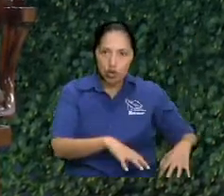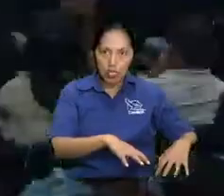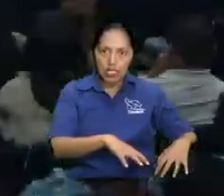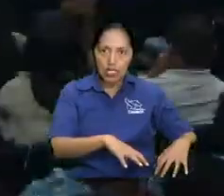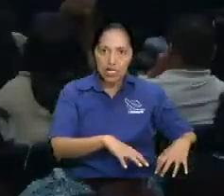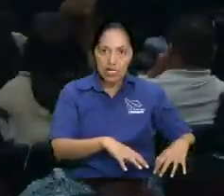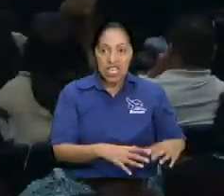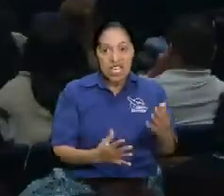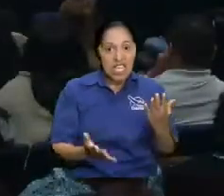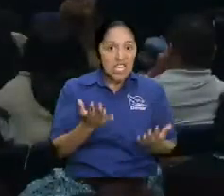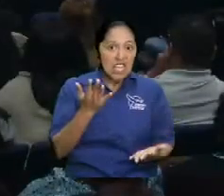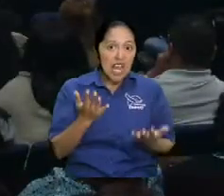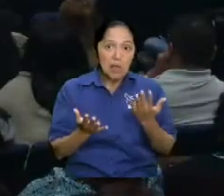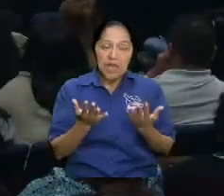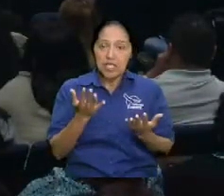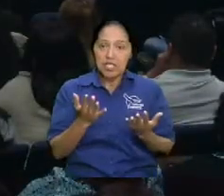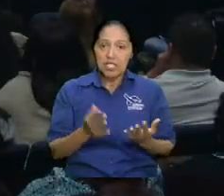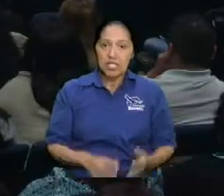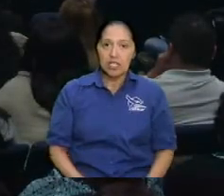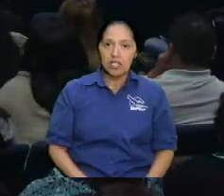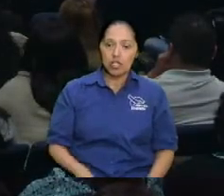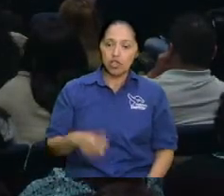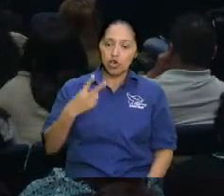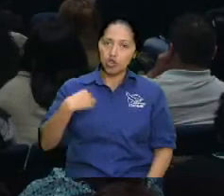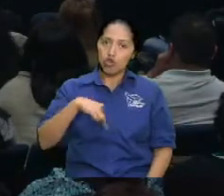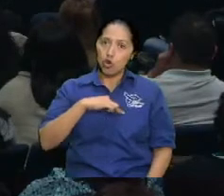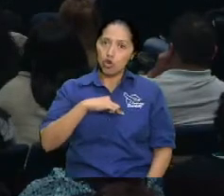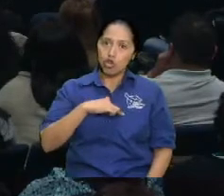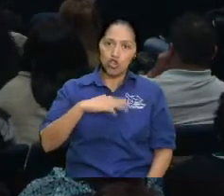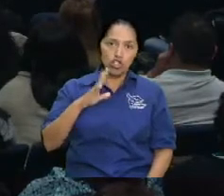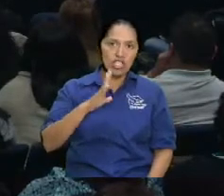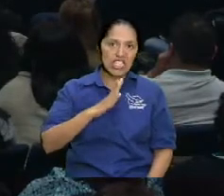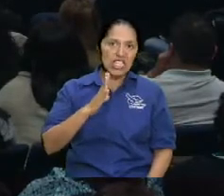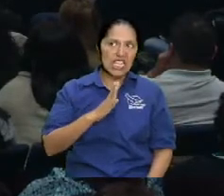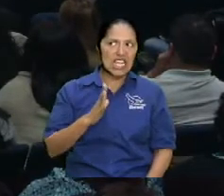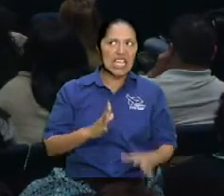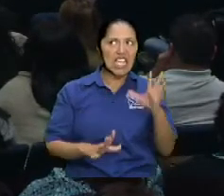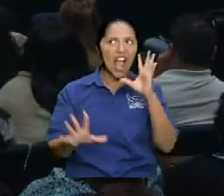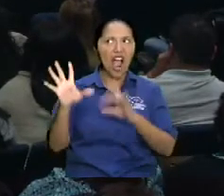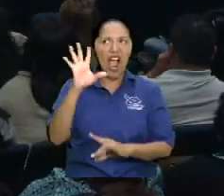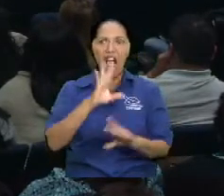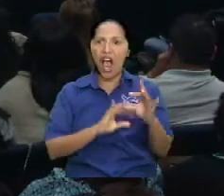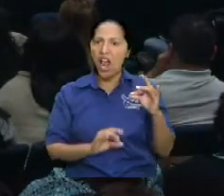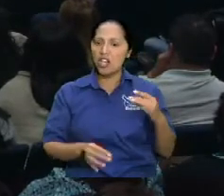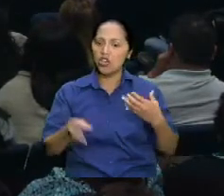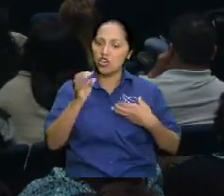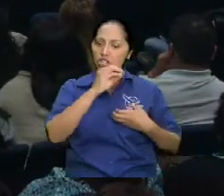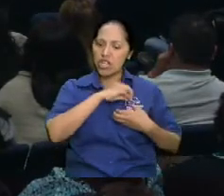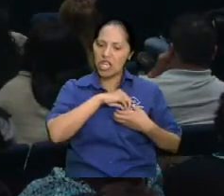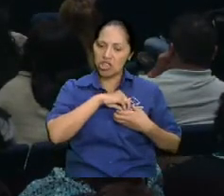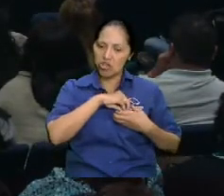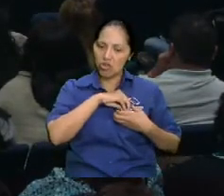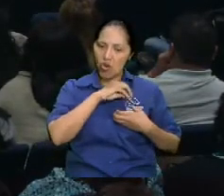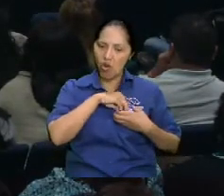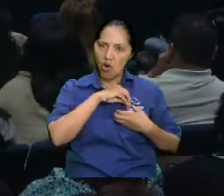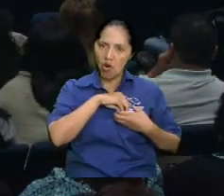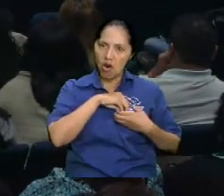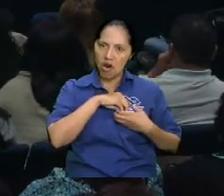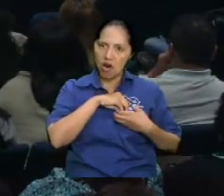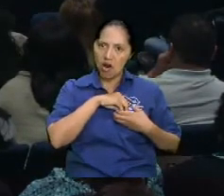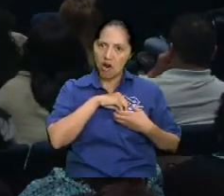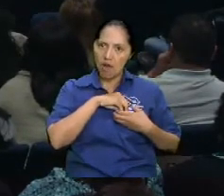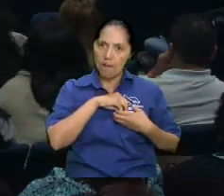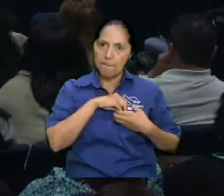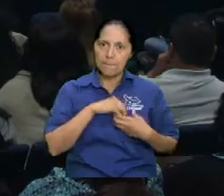vuelo. Llegan A grandes, hermano, y no tienen, pero ¿por